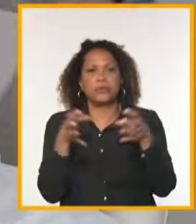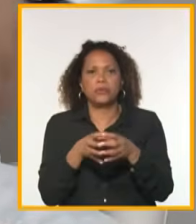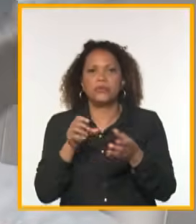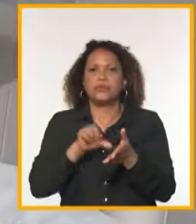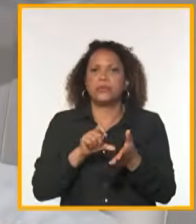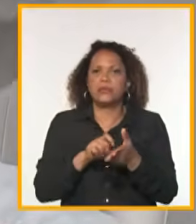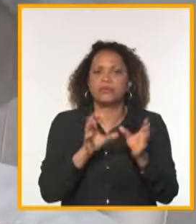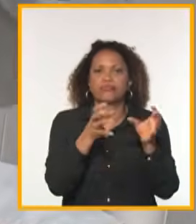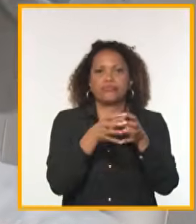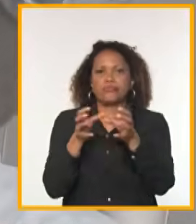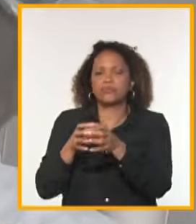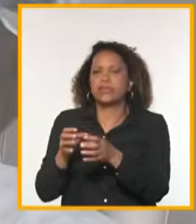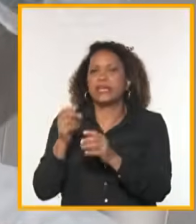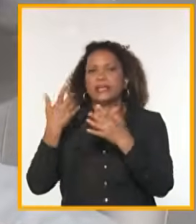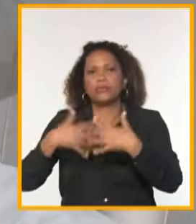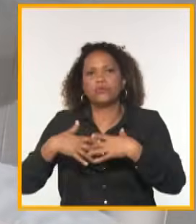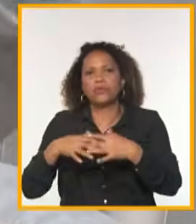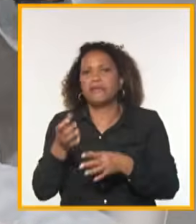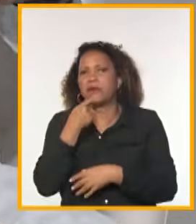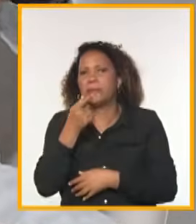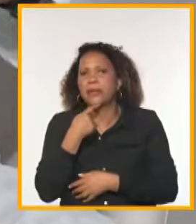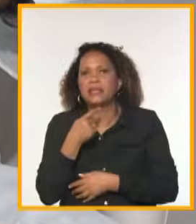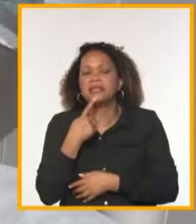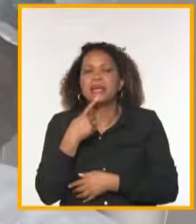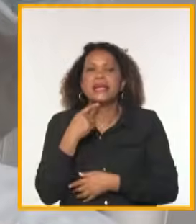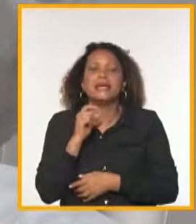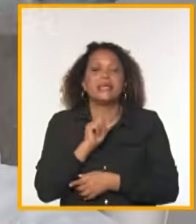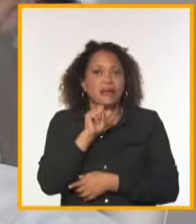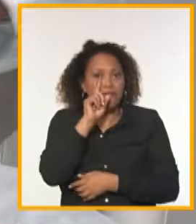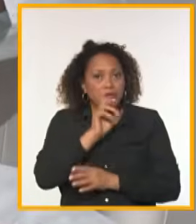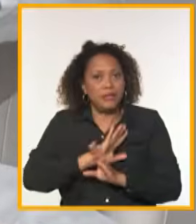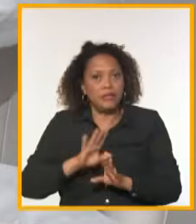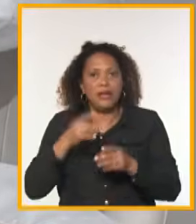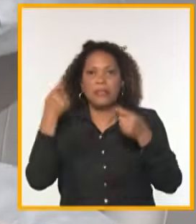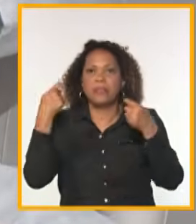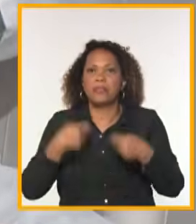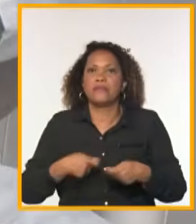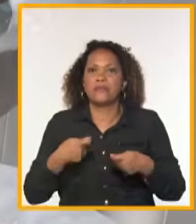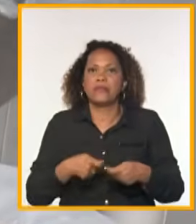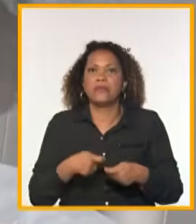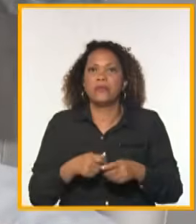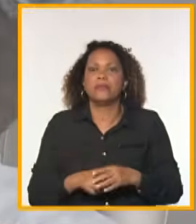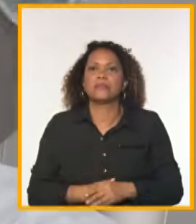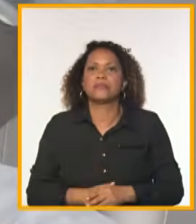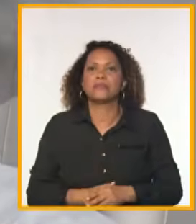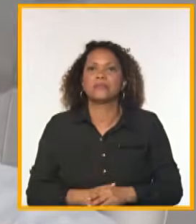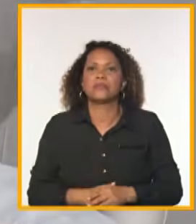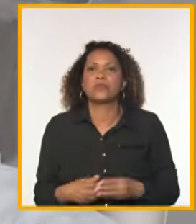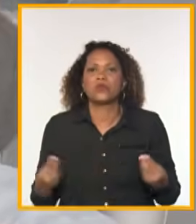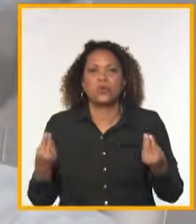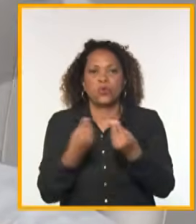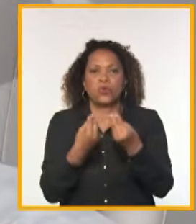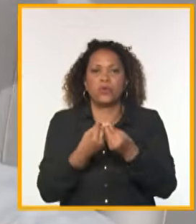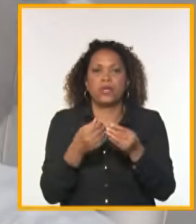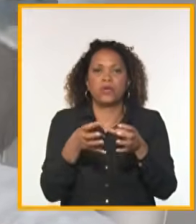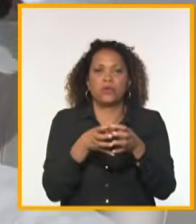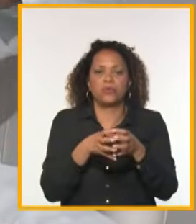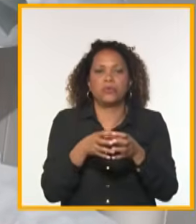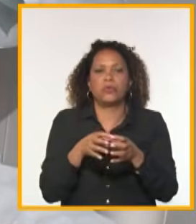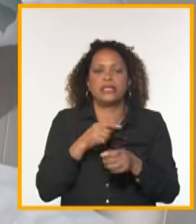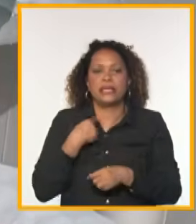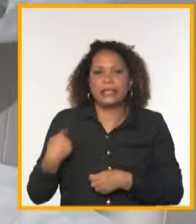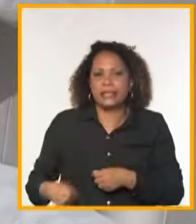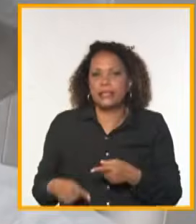con la industria farmacéutica, y se decidió el fusilar los medicamentos, unirnos al grupo de China,